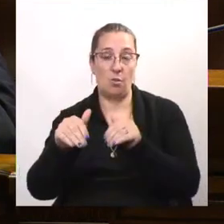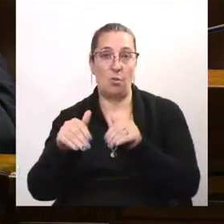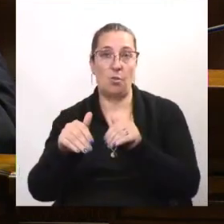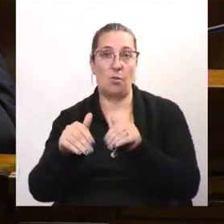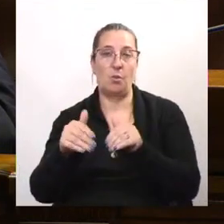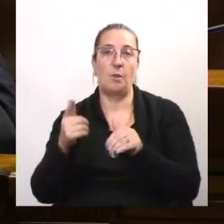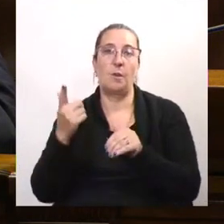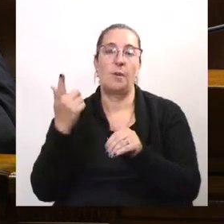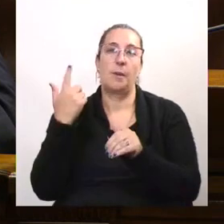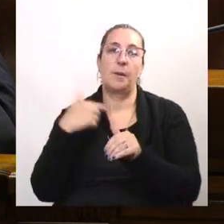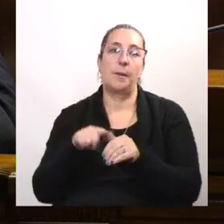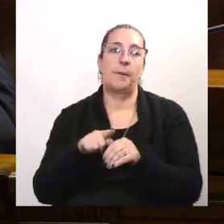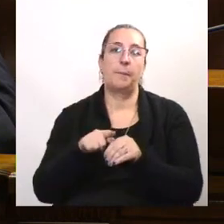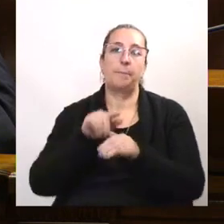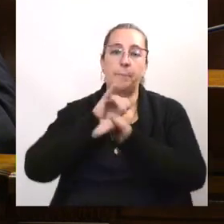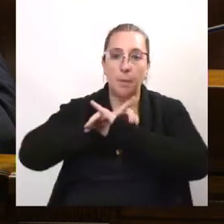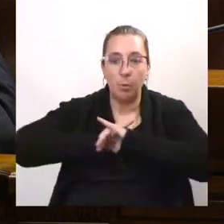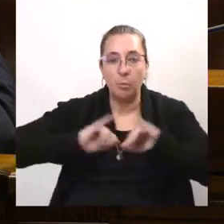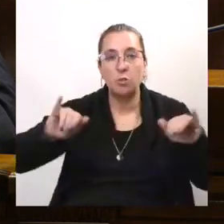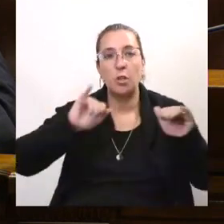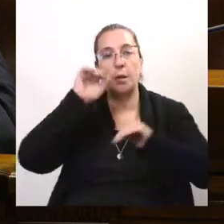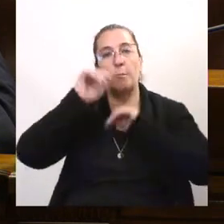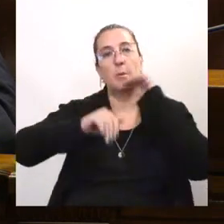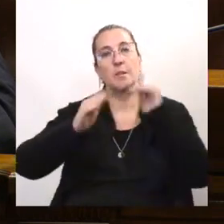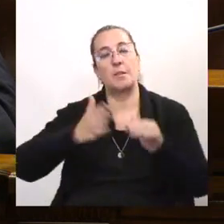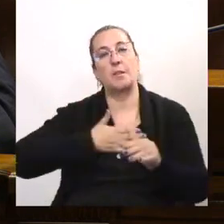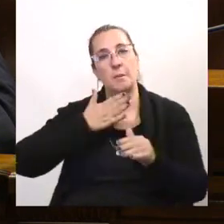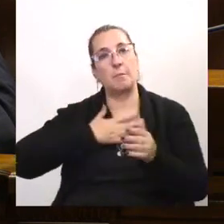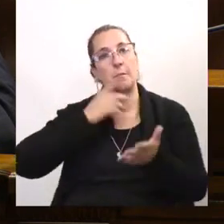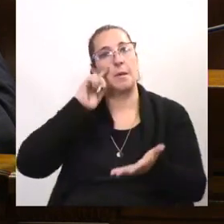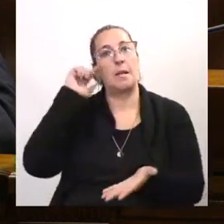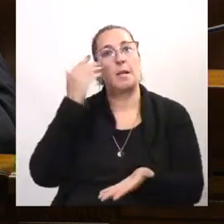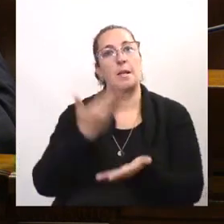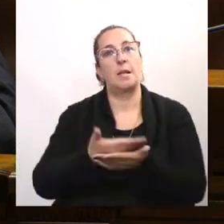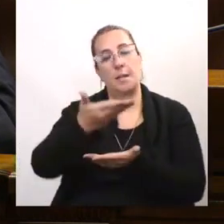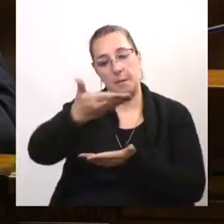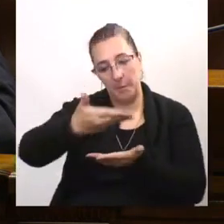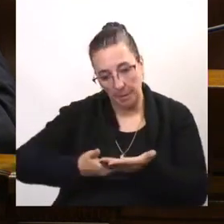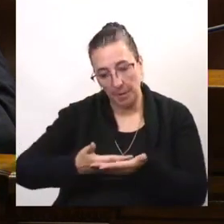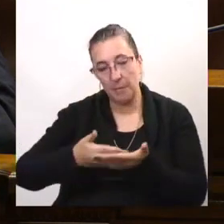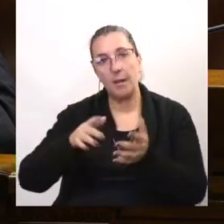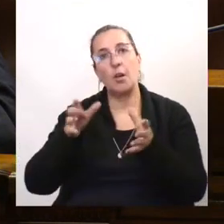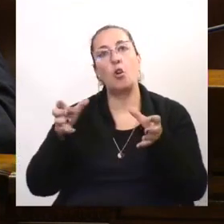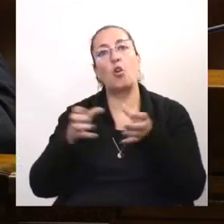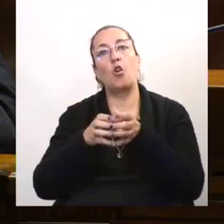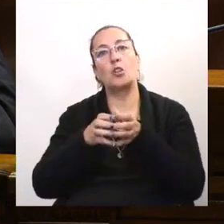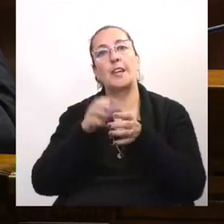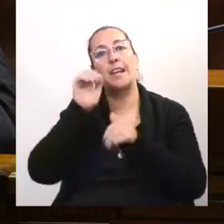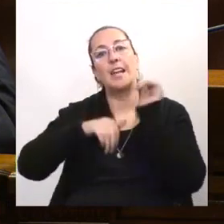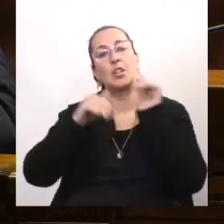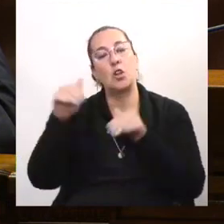Es decir, así como los promotores de plebiscito presentan la papeleta para que la Corte Electoral lo apruebe,